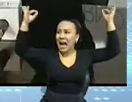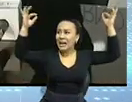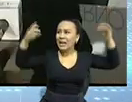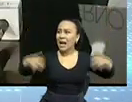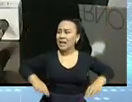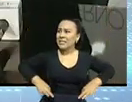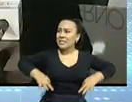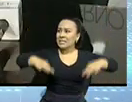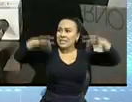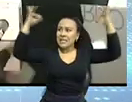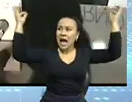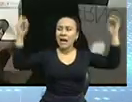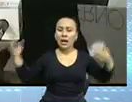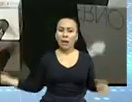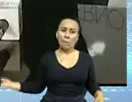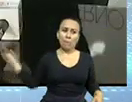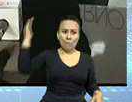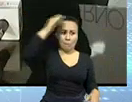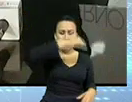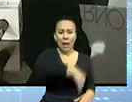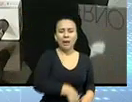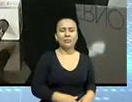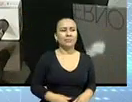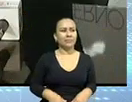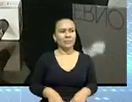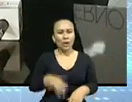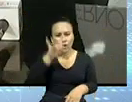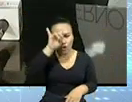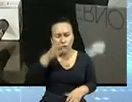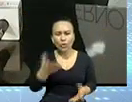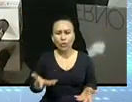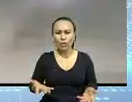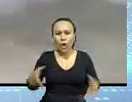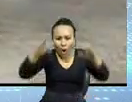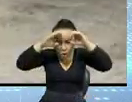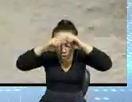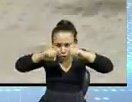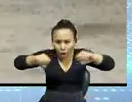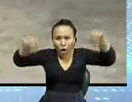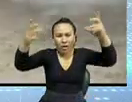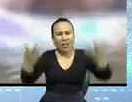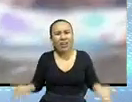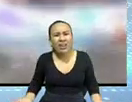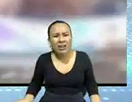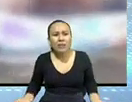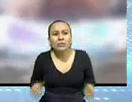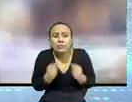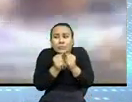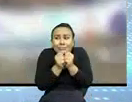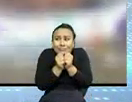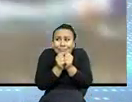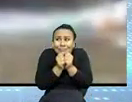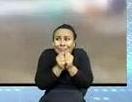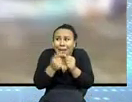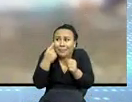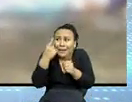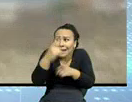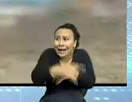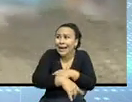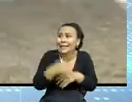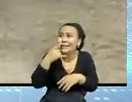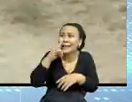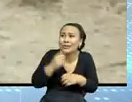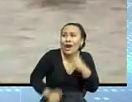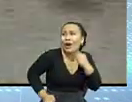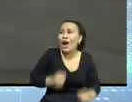la camiseta, exactamente. Ponen solo en pantalón y que les pase un toro encima. Que les pase por encima el torete. Y mira que ni se mueven, ya cuando les abren, cuando lo sacan al toro, salen corriendo.